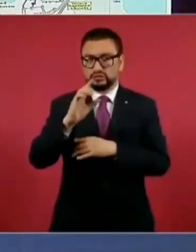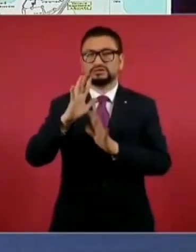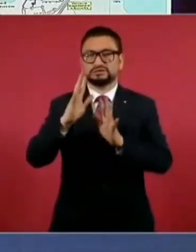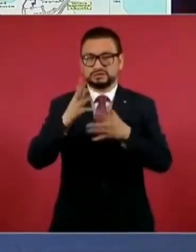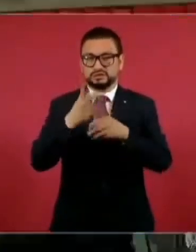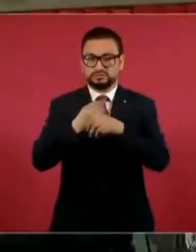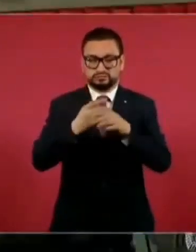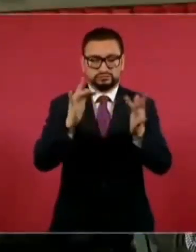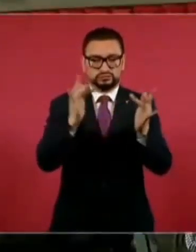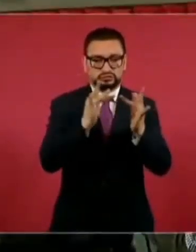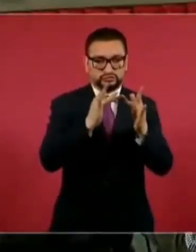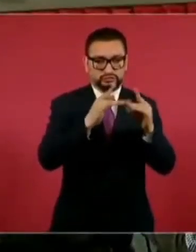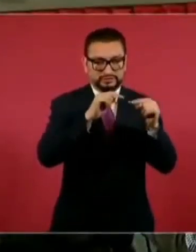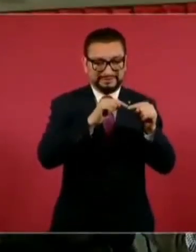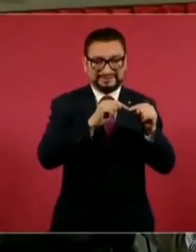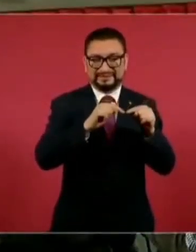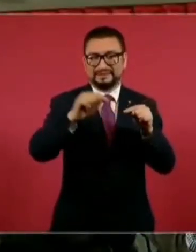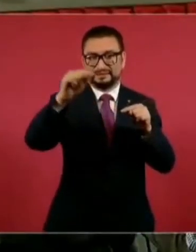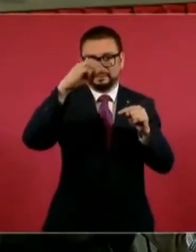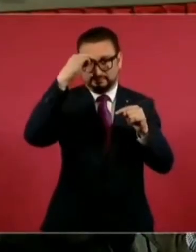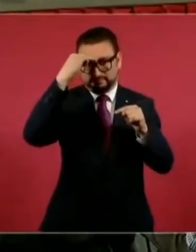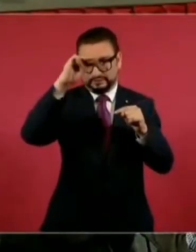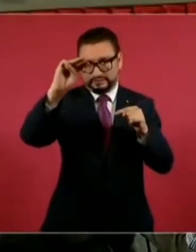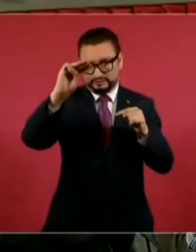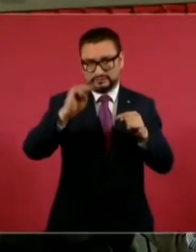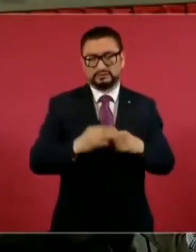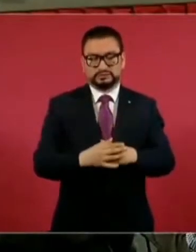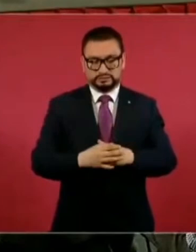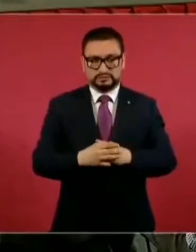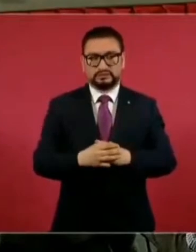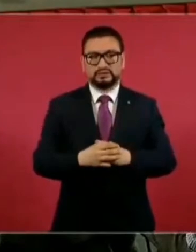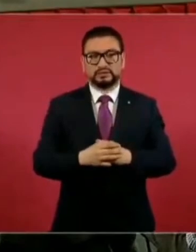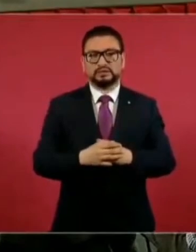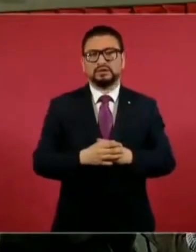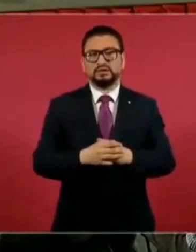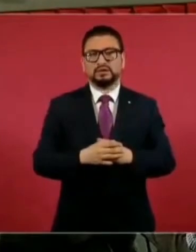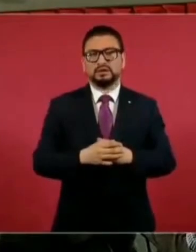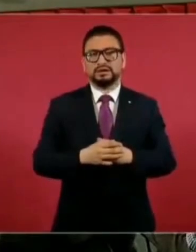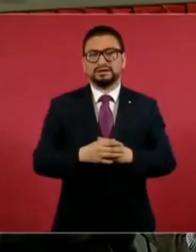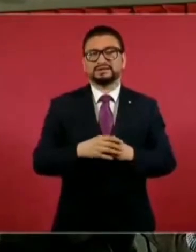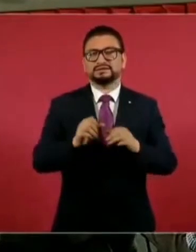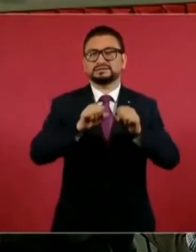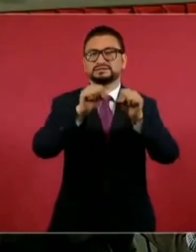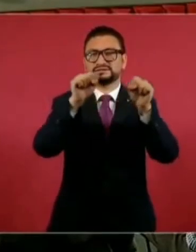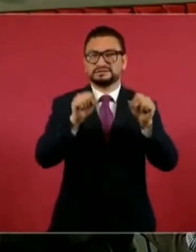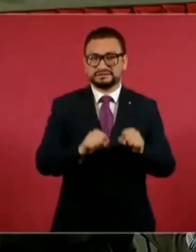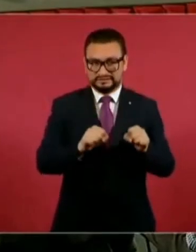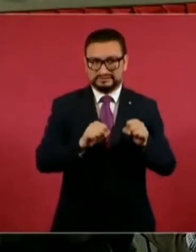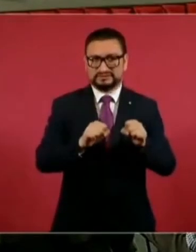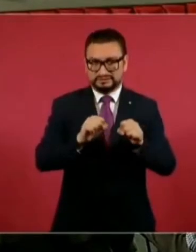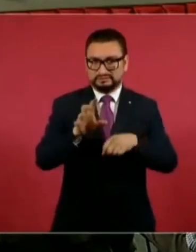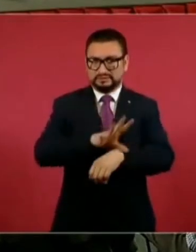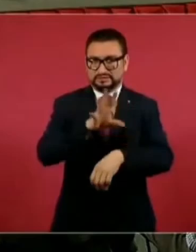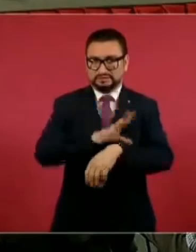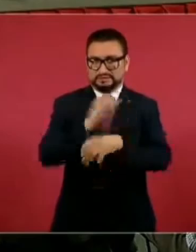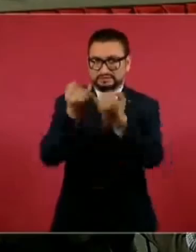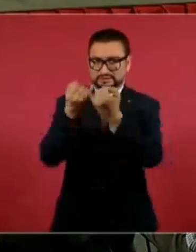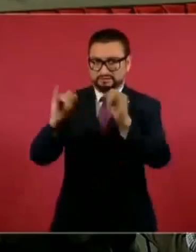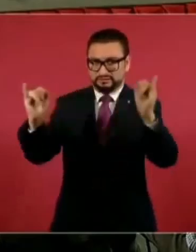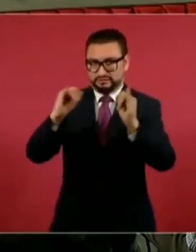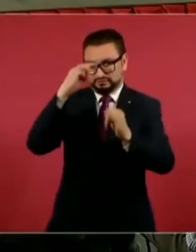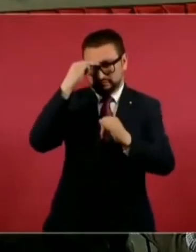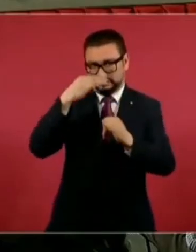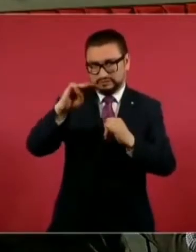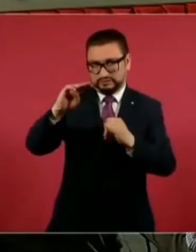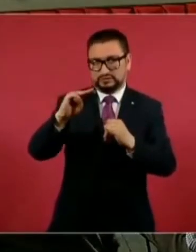conexión de aquí hacia Mexicali. Era un sistema eléctrico independiente, todo lo que era Mexicali, todo